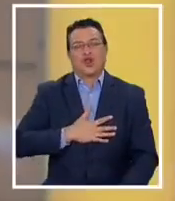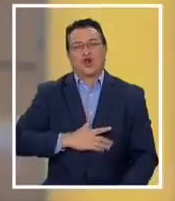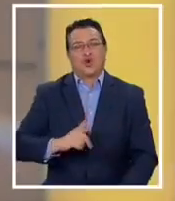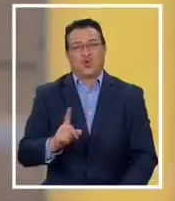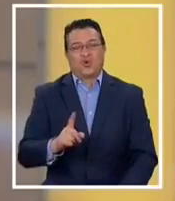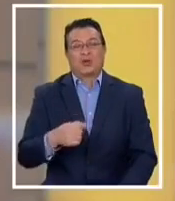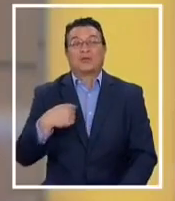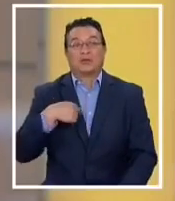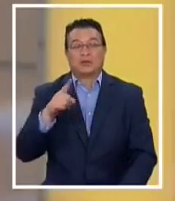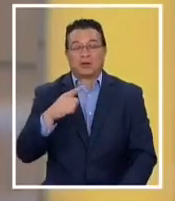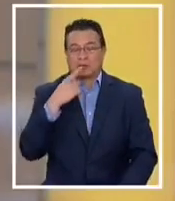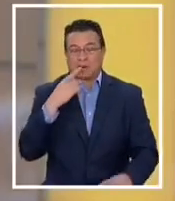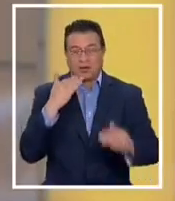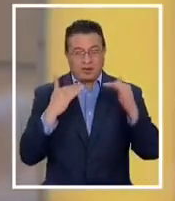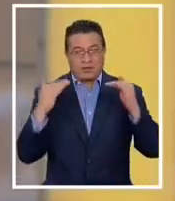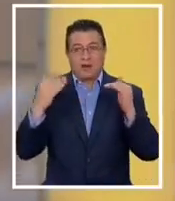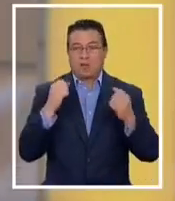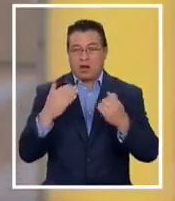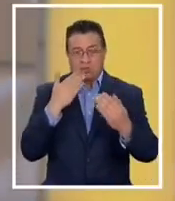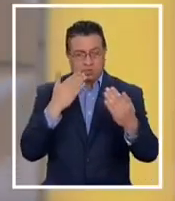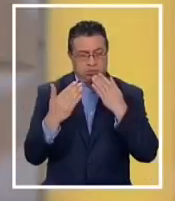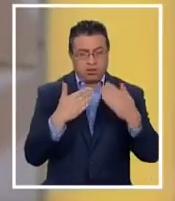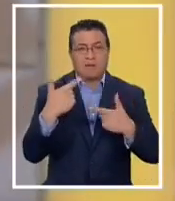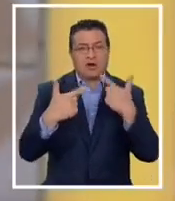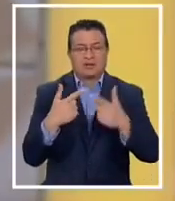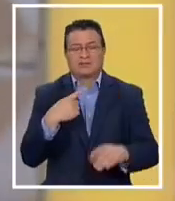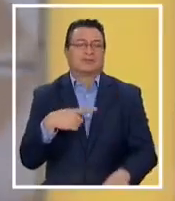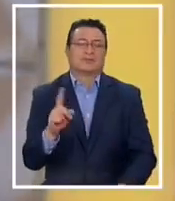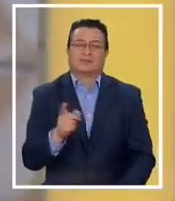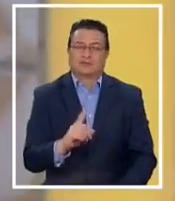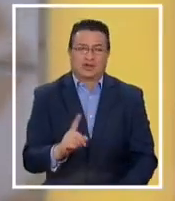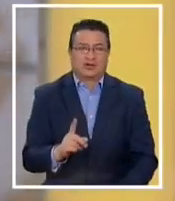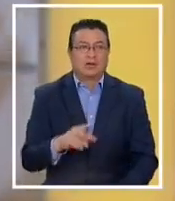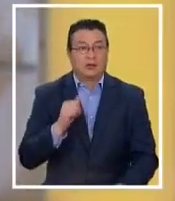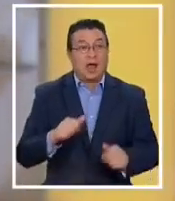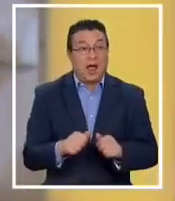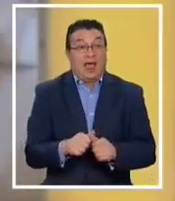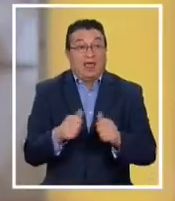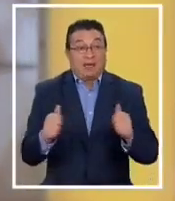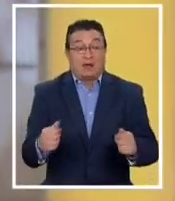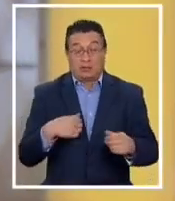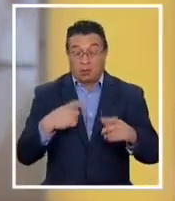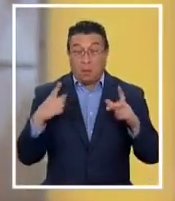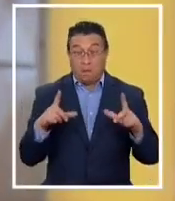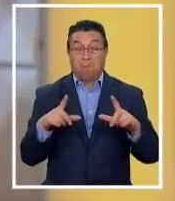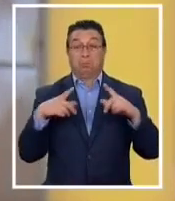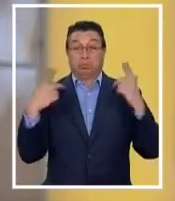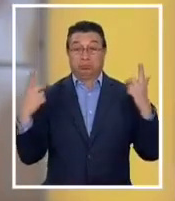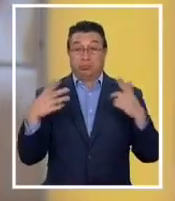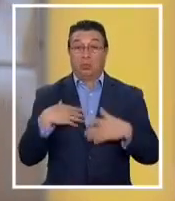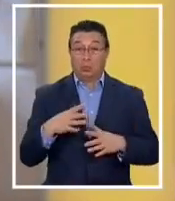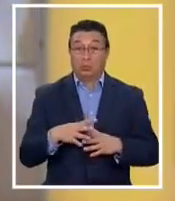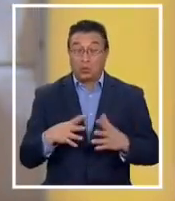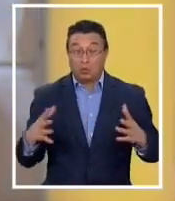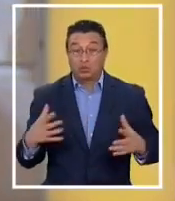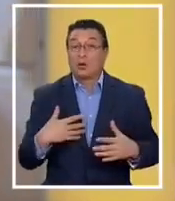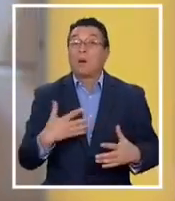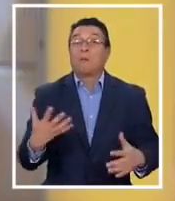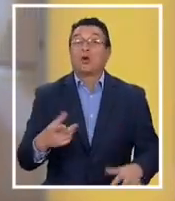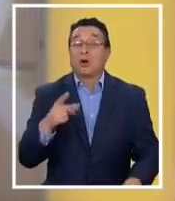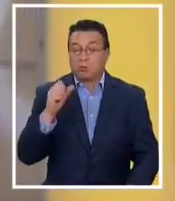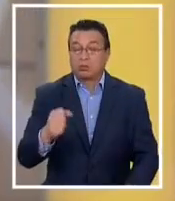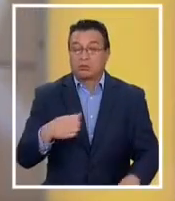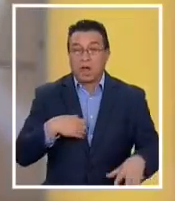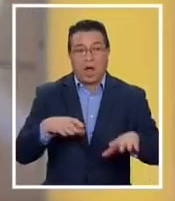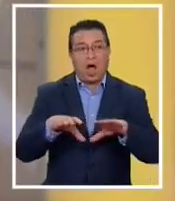sea el tono en donde uno conversa de política además que vaya la atención no porque en el fondo uno